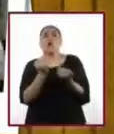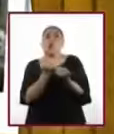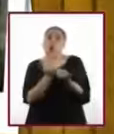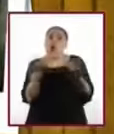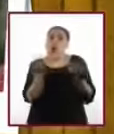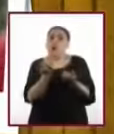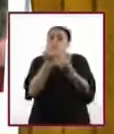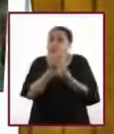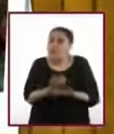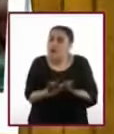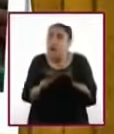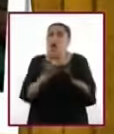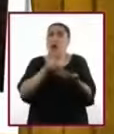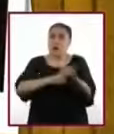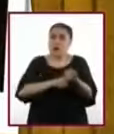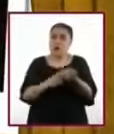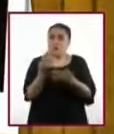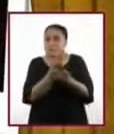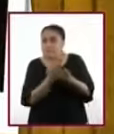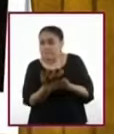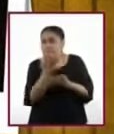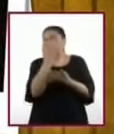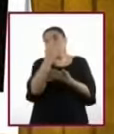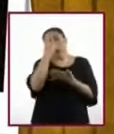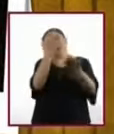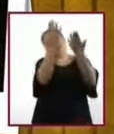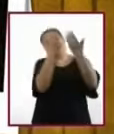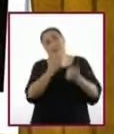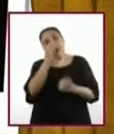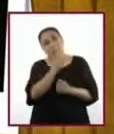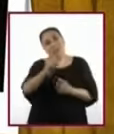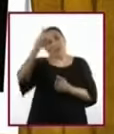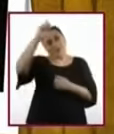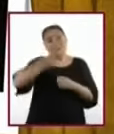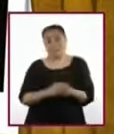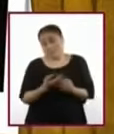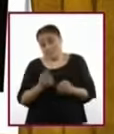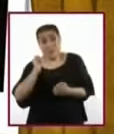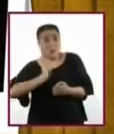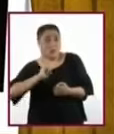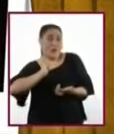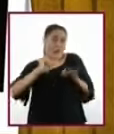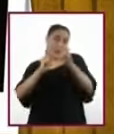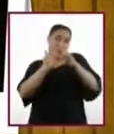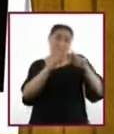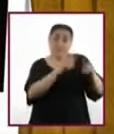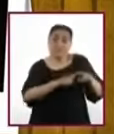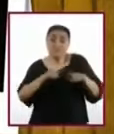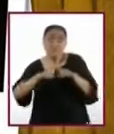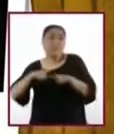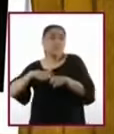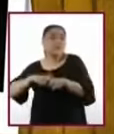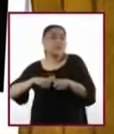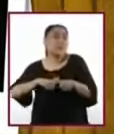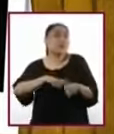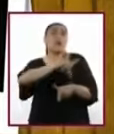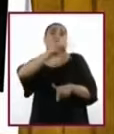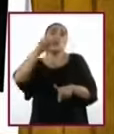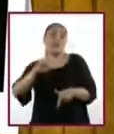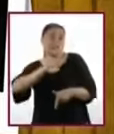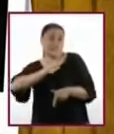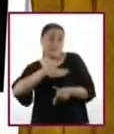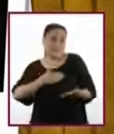que contenían máscaras para invocar a los dioses. Estas y otras prácticas religiosas persistieron después de la conquista y